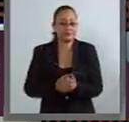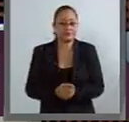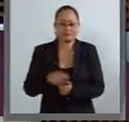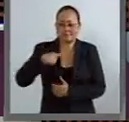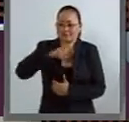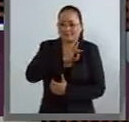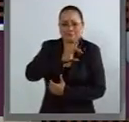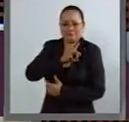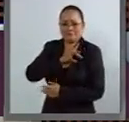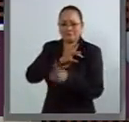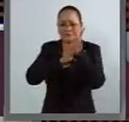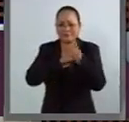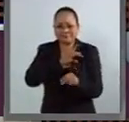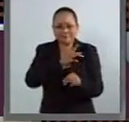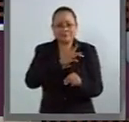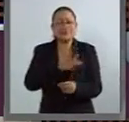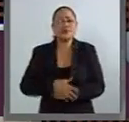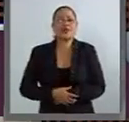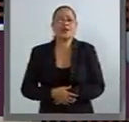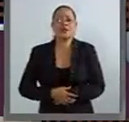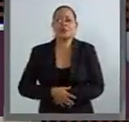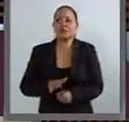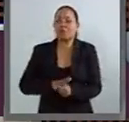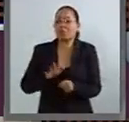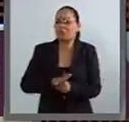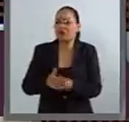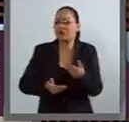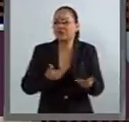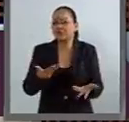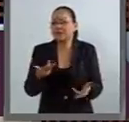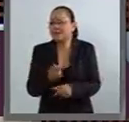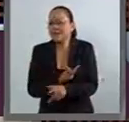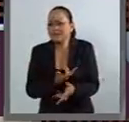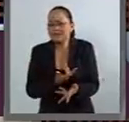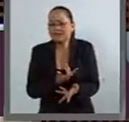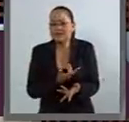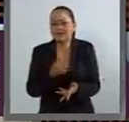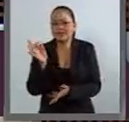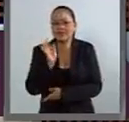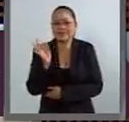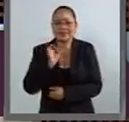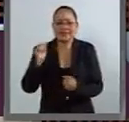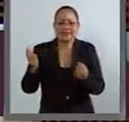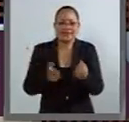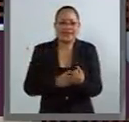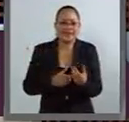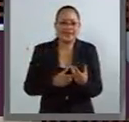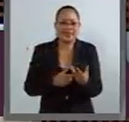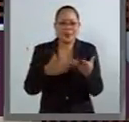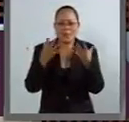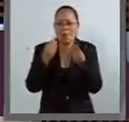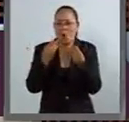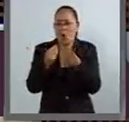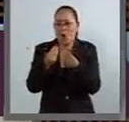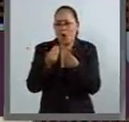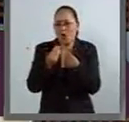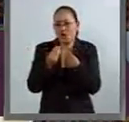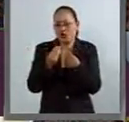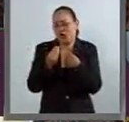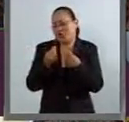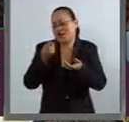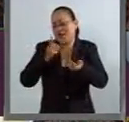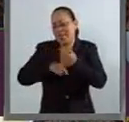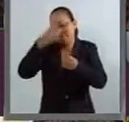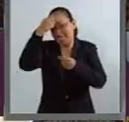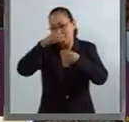No tengamos miedo. Lo peor que puede pasar es que te caigan una serie de comentarios duros en tu